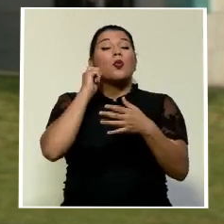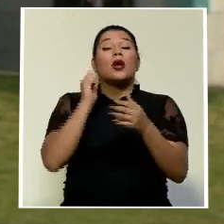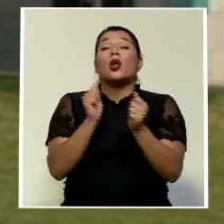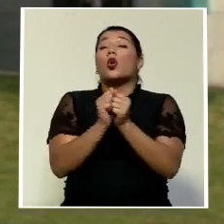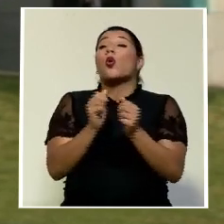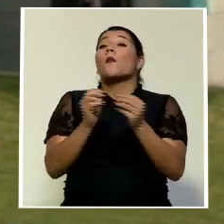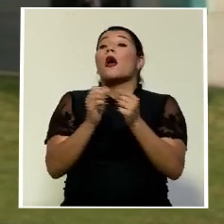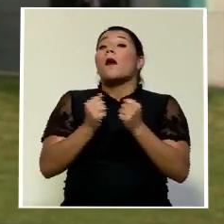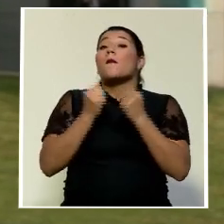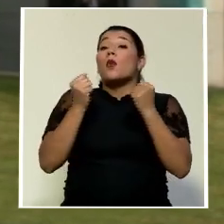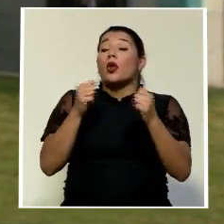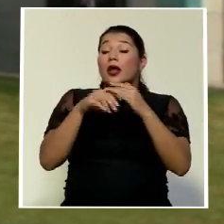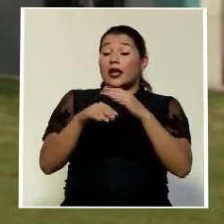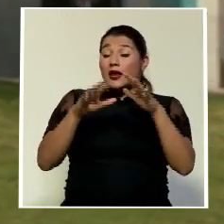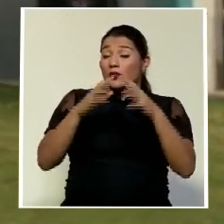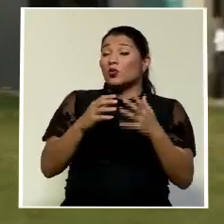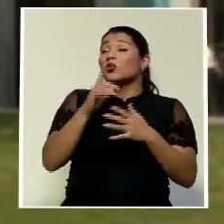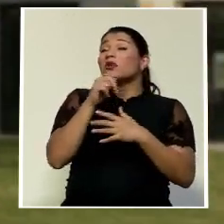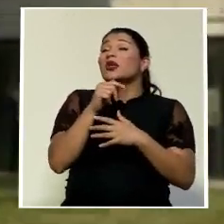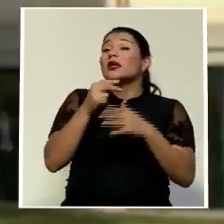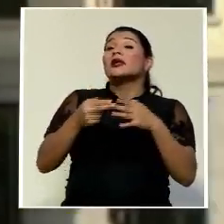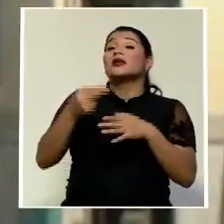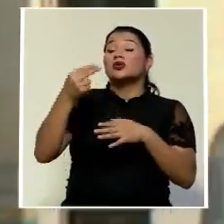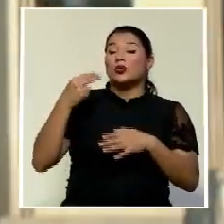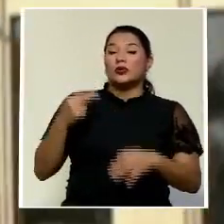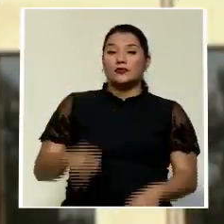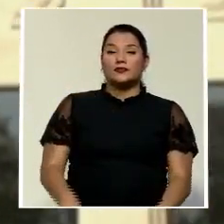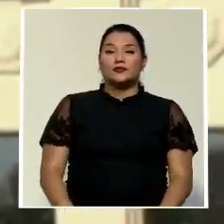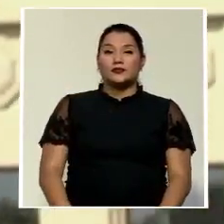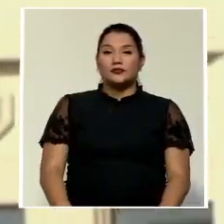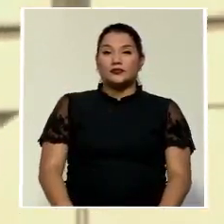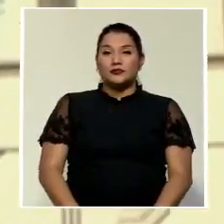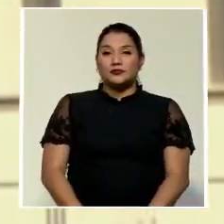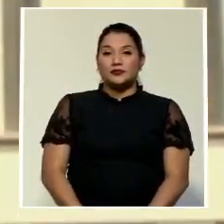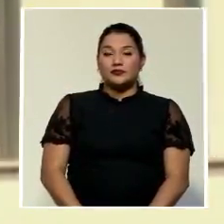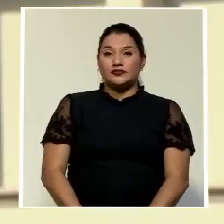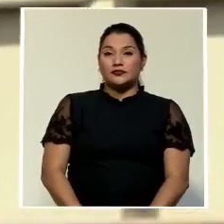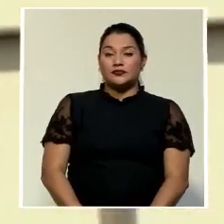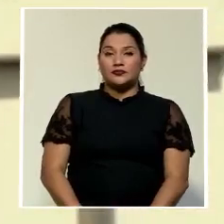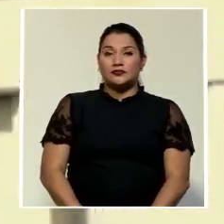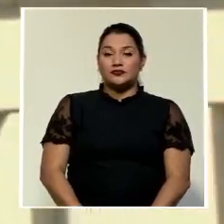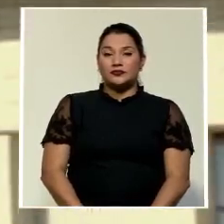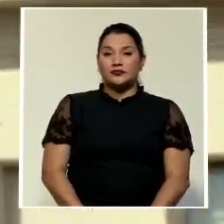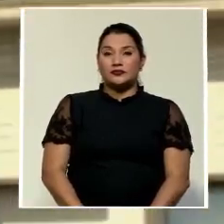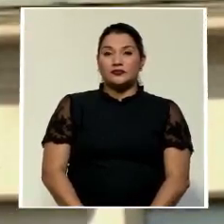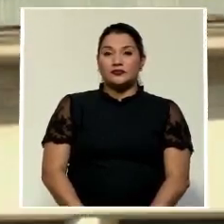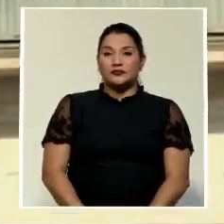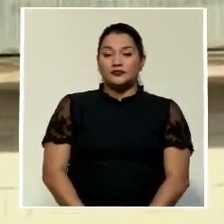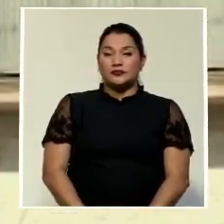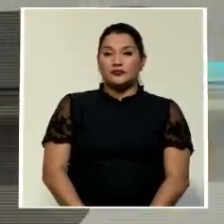mundo y sobre su papel en la historia europea. Maeve McMahon, Euronews, Brussels.